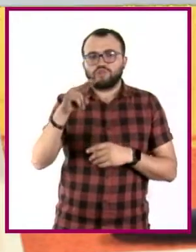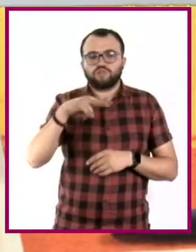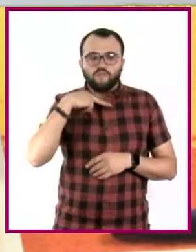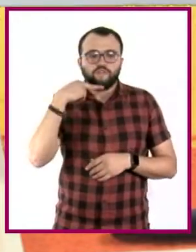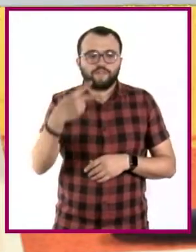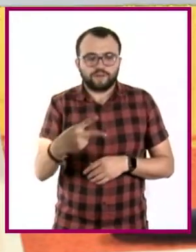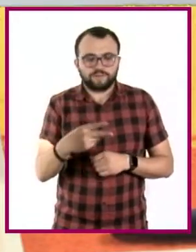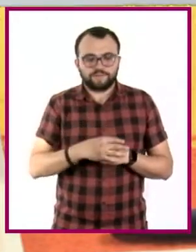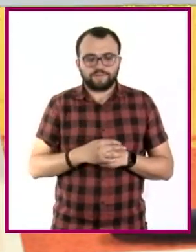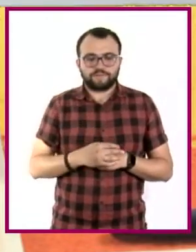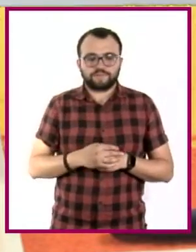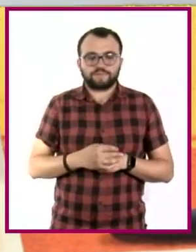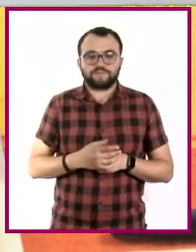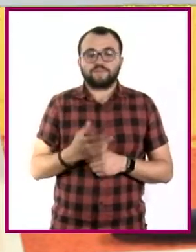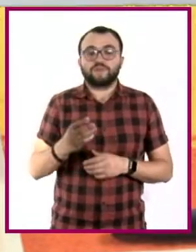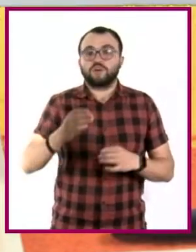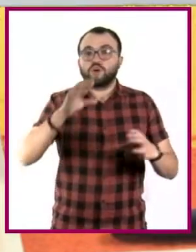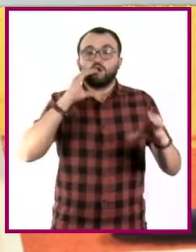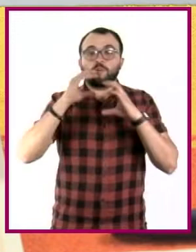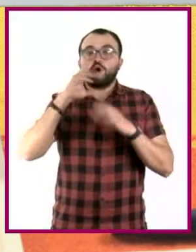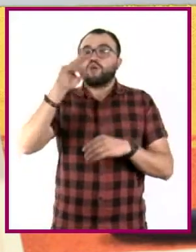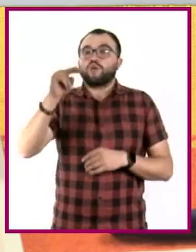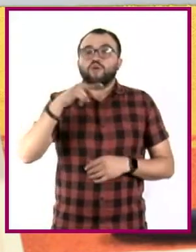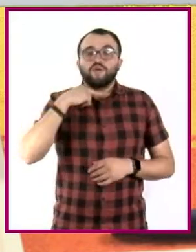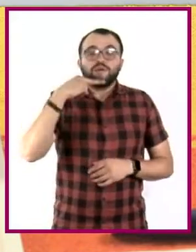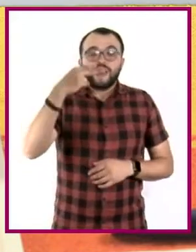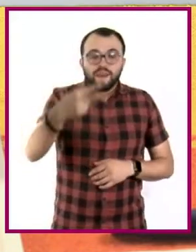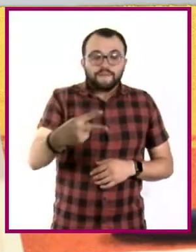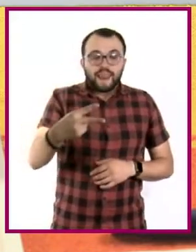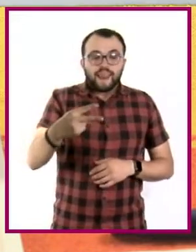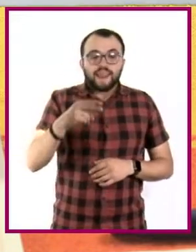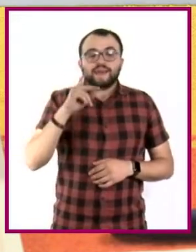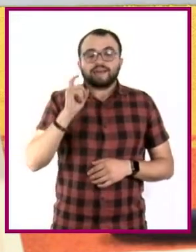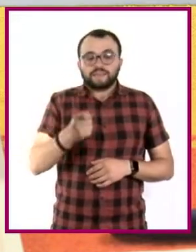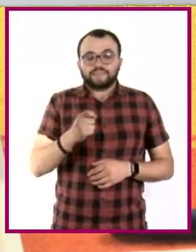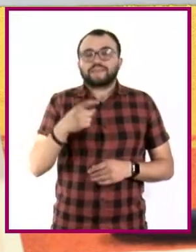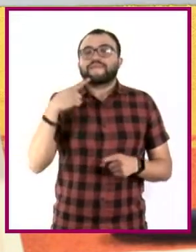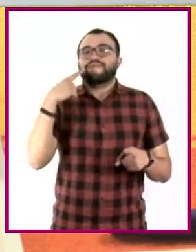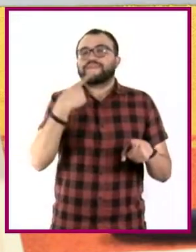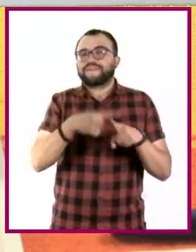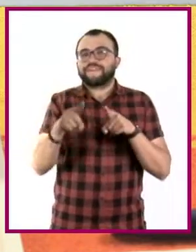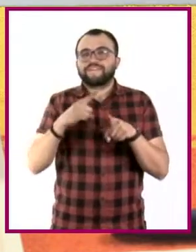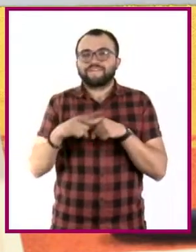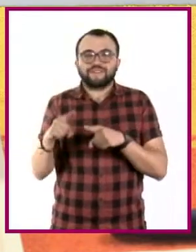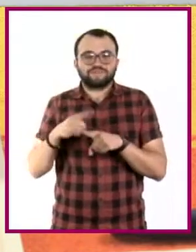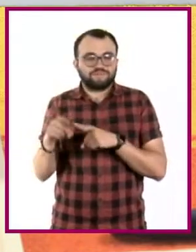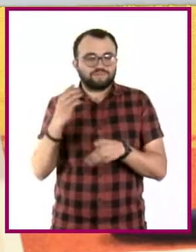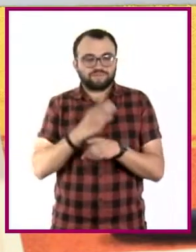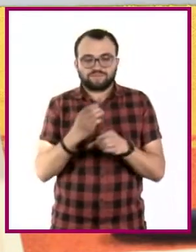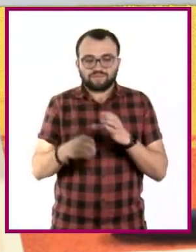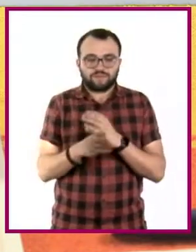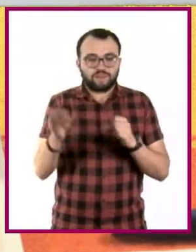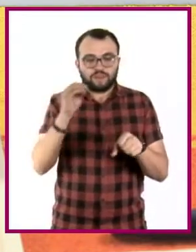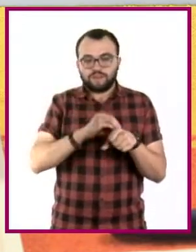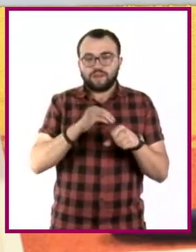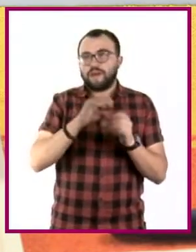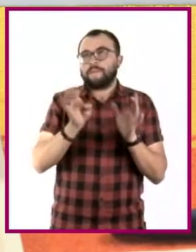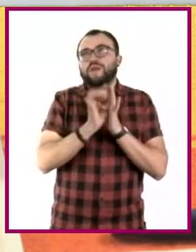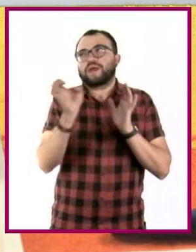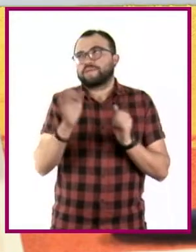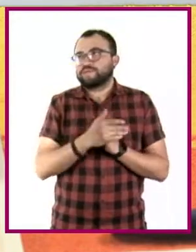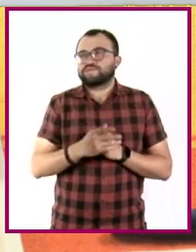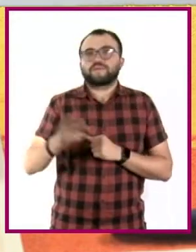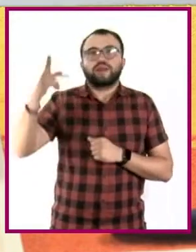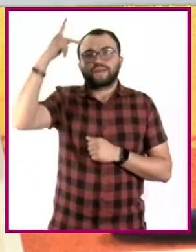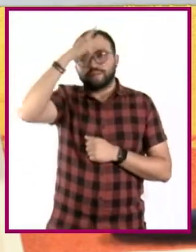La investigación de la comunicación no verbal es producto de diferentes disciplinas, como la psicología,